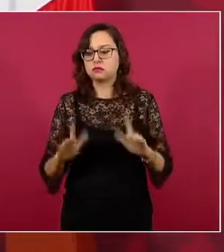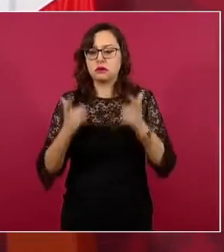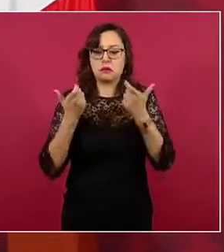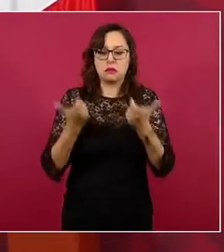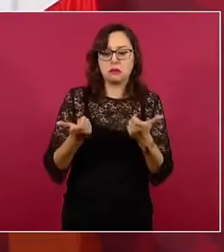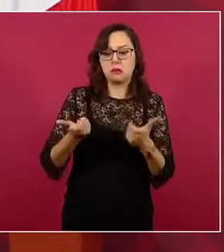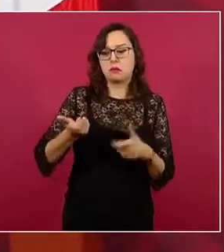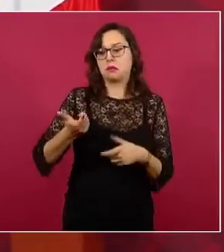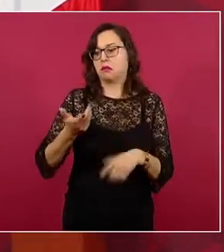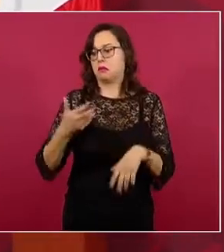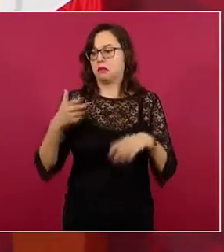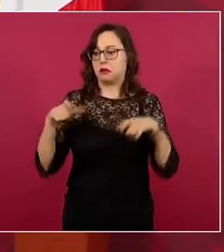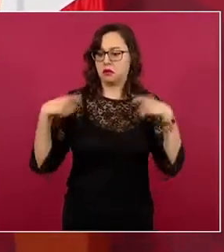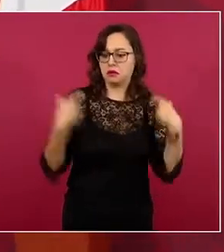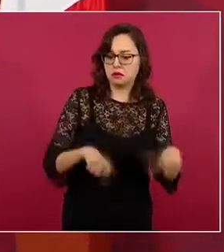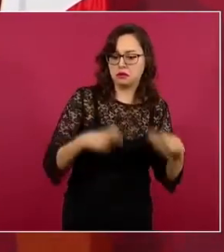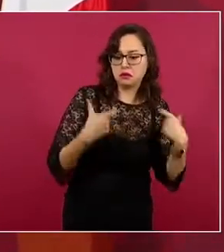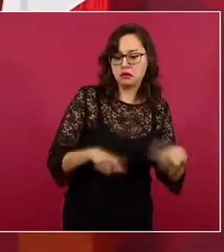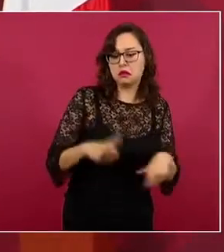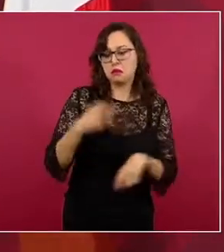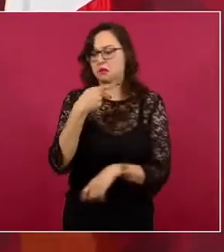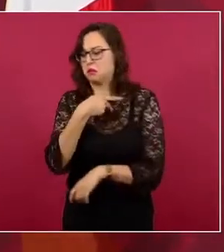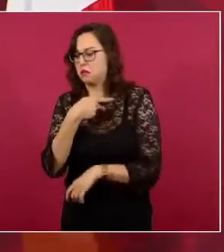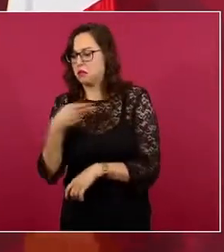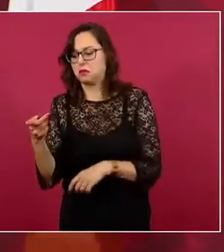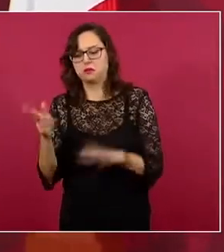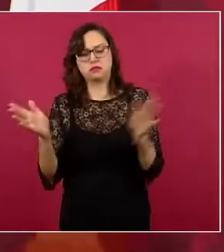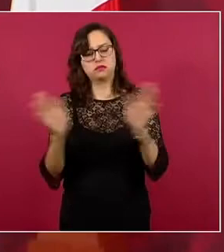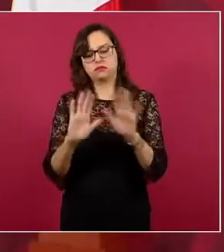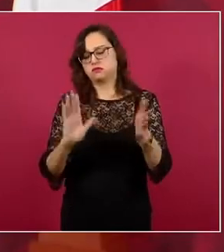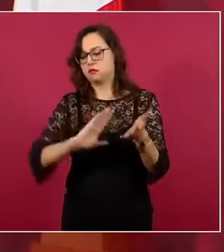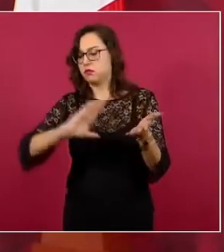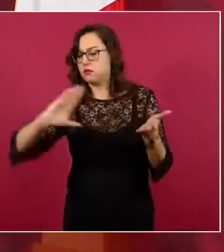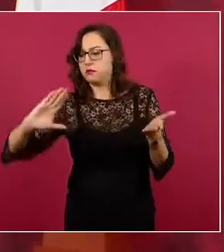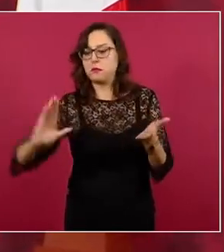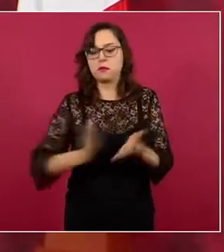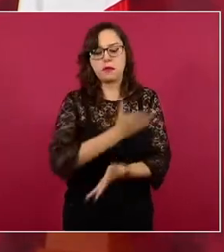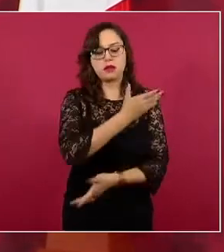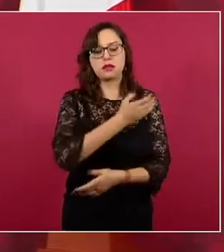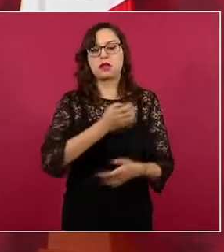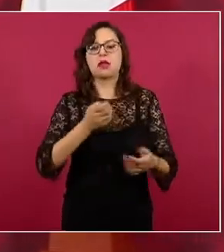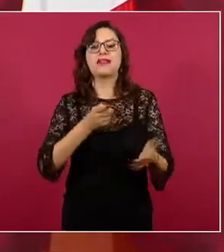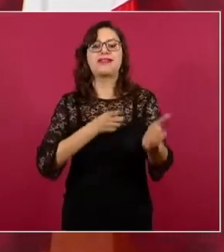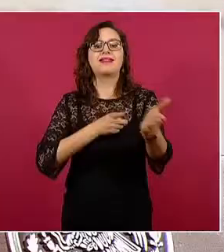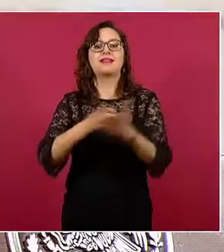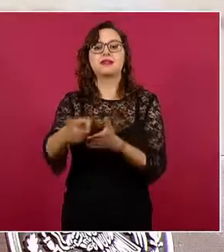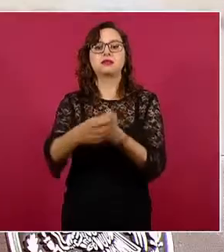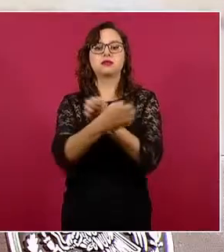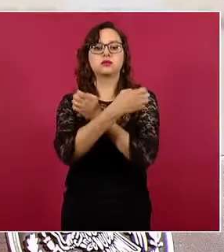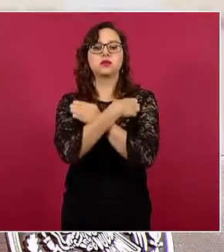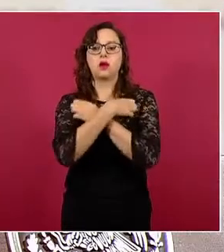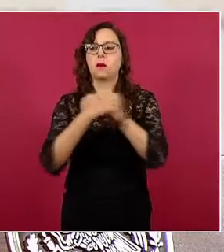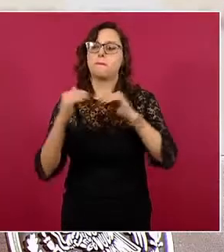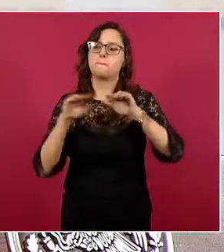social de los padres, que realmente se garantice el derecho a la